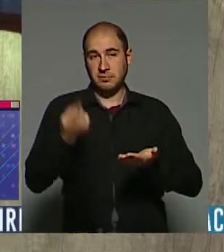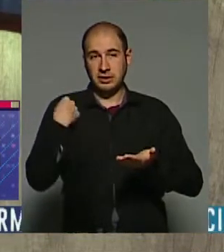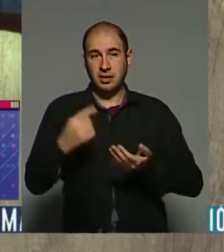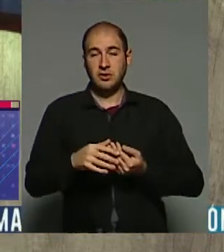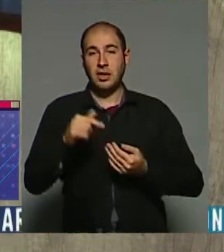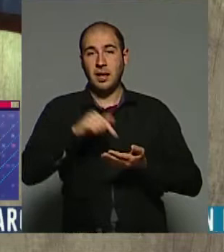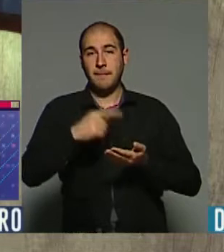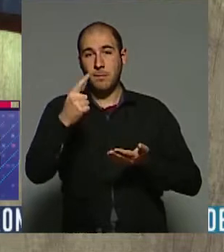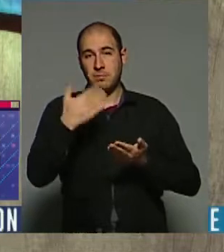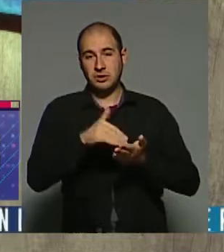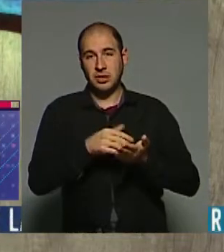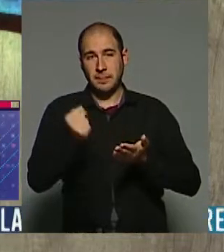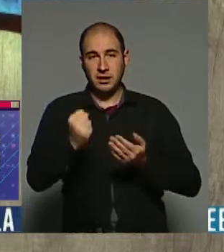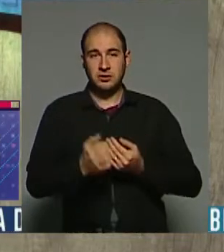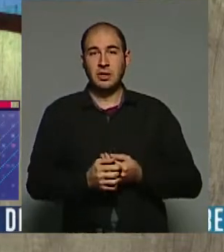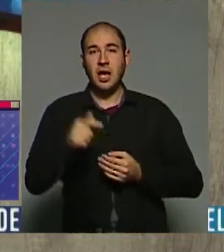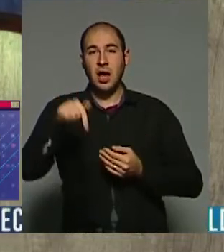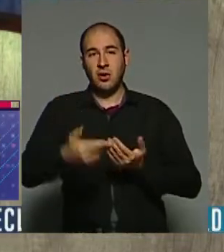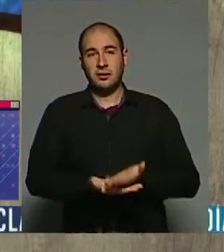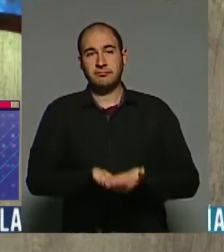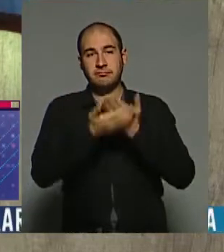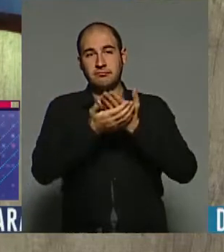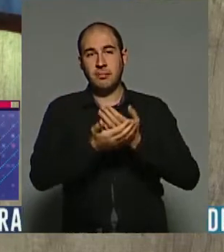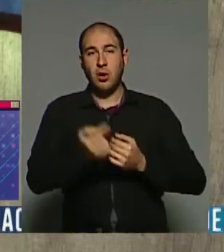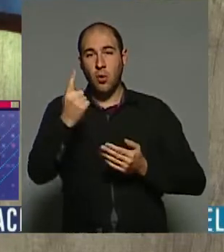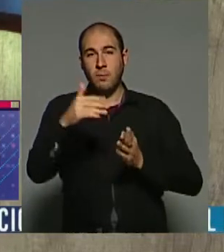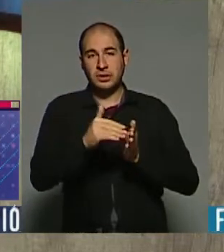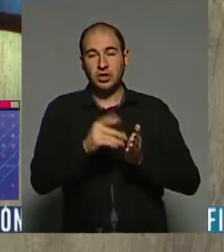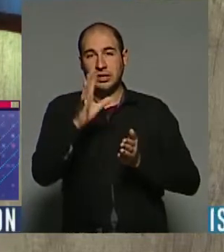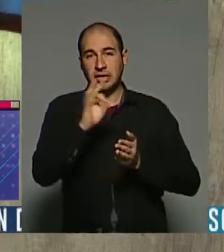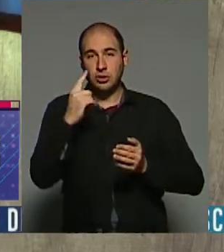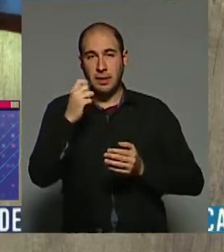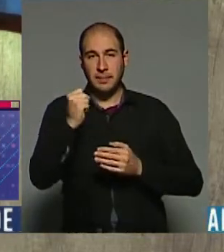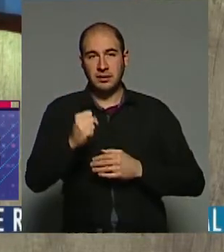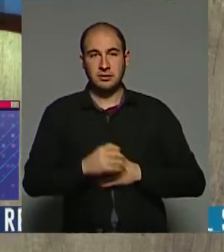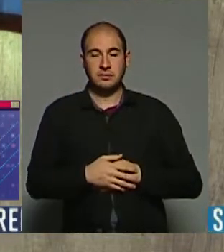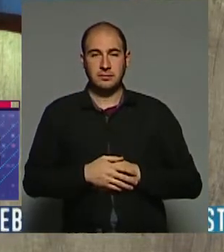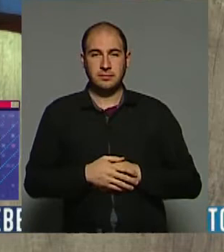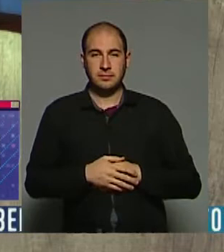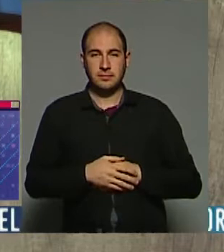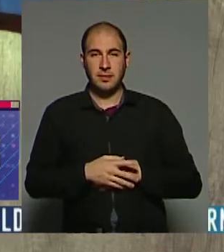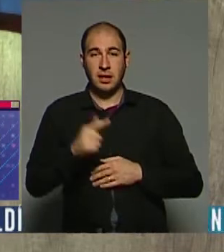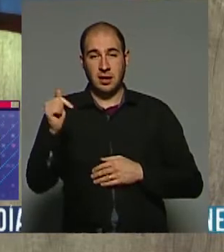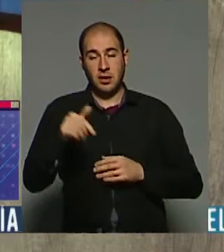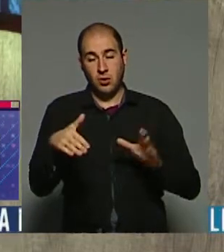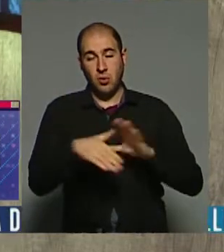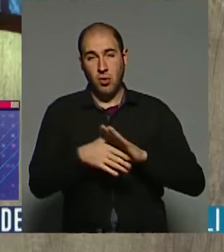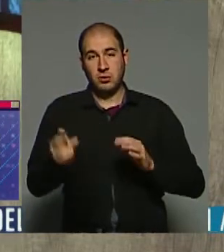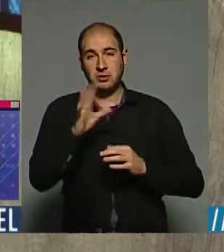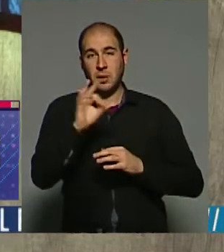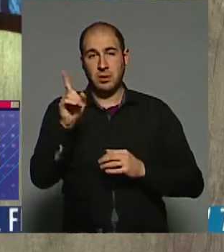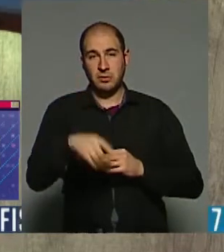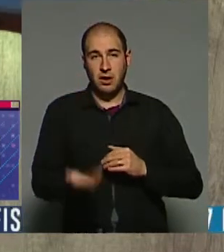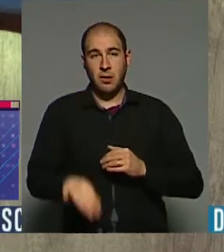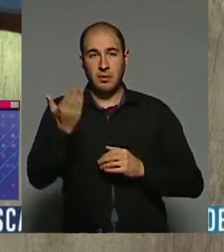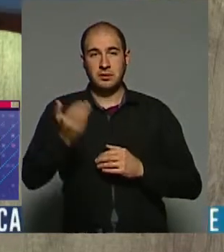realidad era a partir del millón de pesos. Uh-huh. Ahora ya hablamos de 1.500.000 pesos. Entonces, bueno, es justamente el